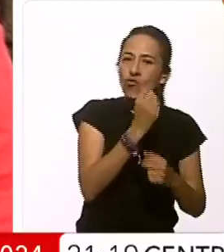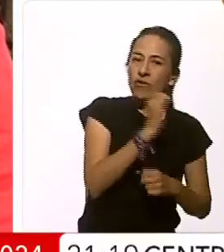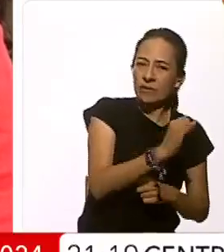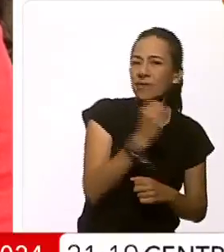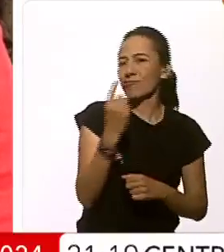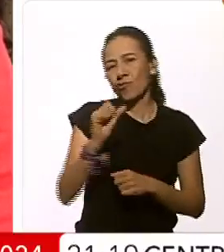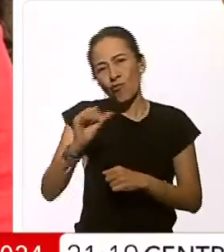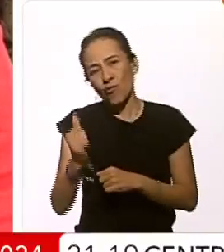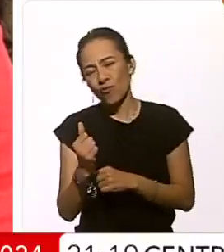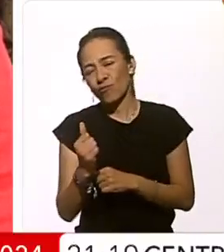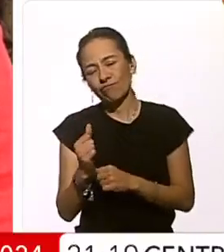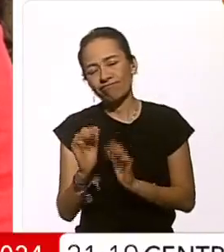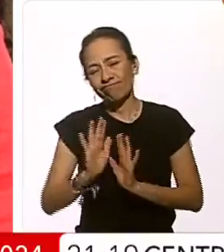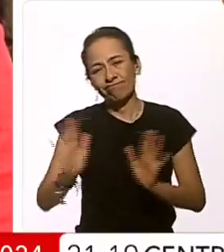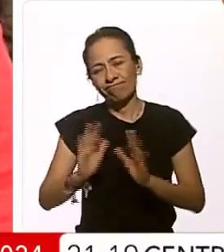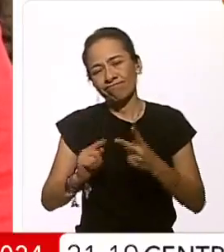quedamos